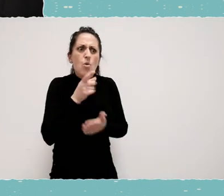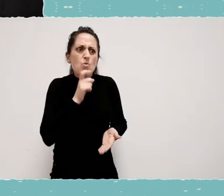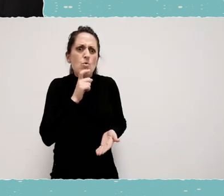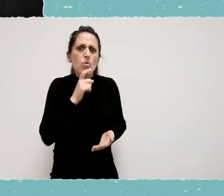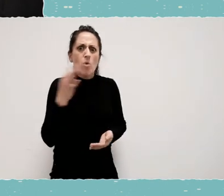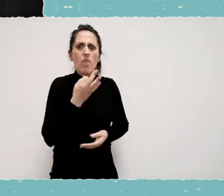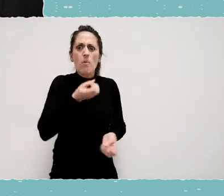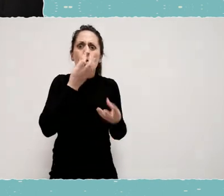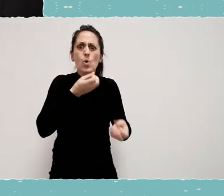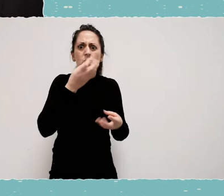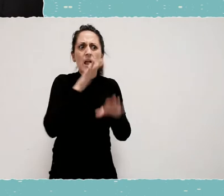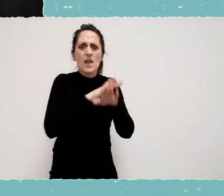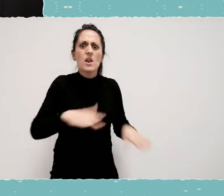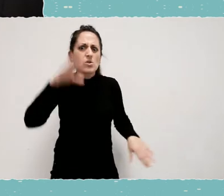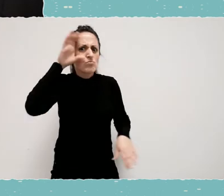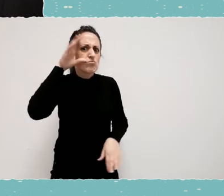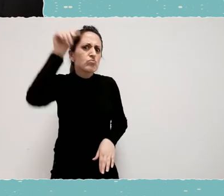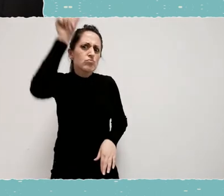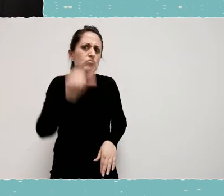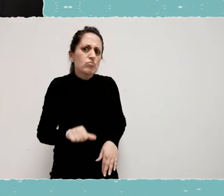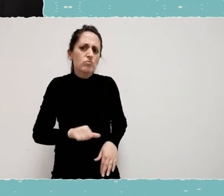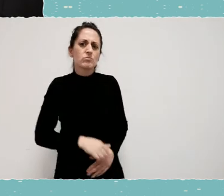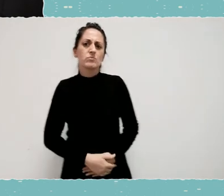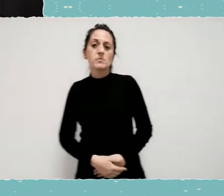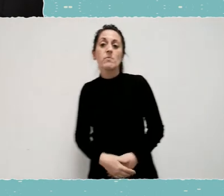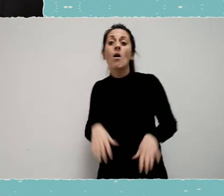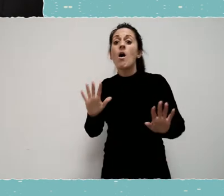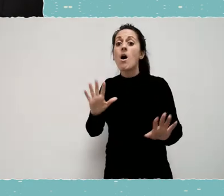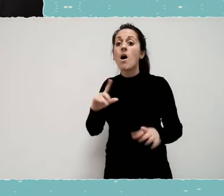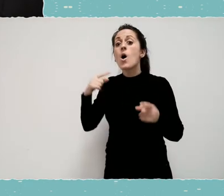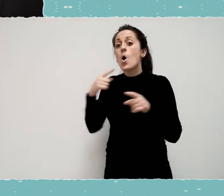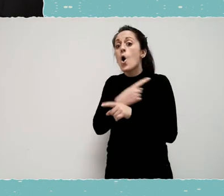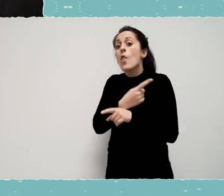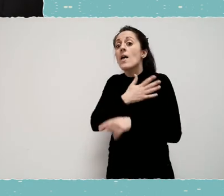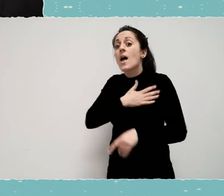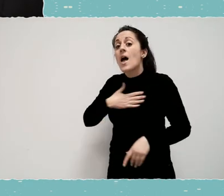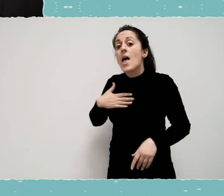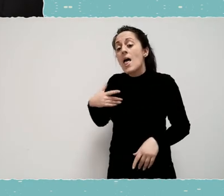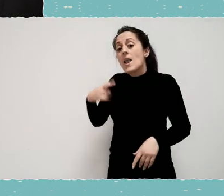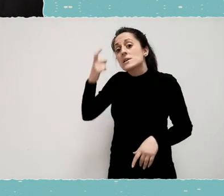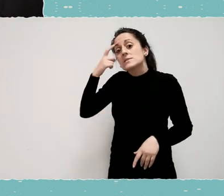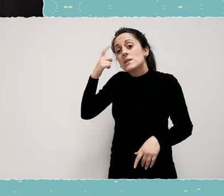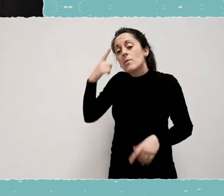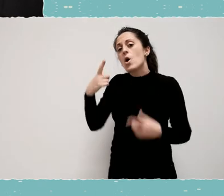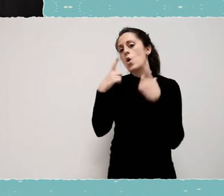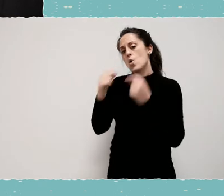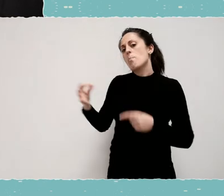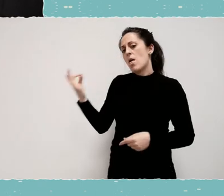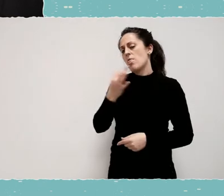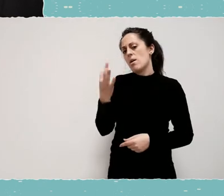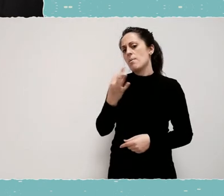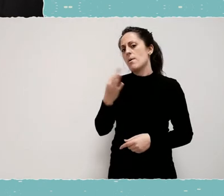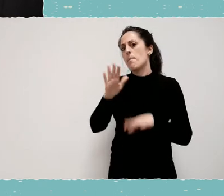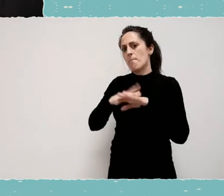la historia si tenemos que contar ya a las nenas y a los nenos que están todos escuchando de todas? Ou se cadra por la contra, pueden mercar algún